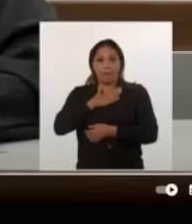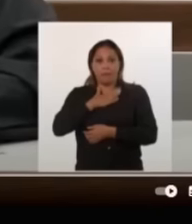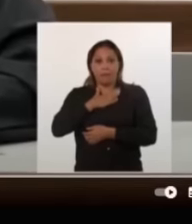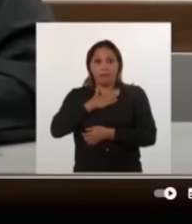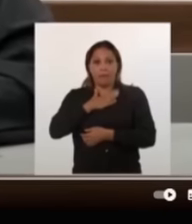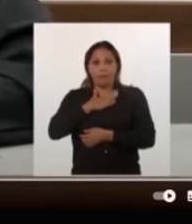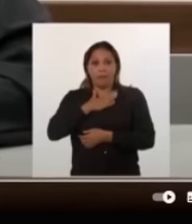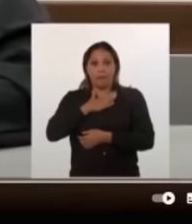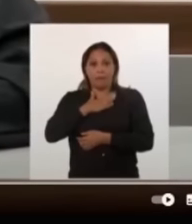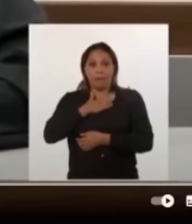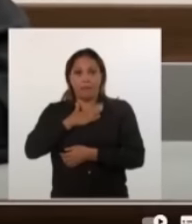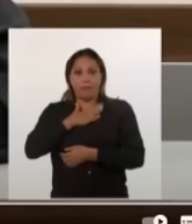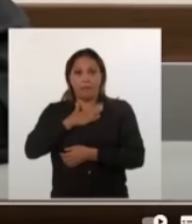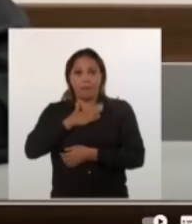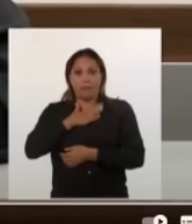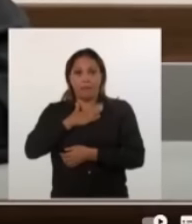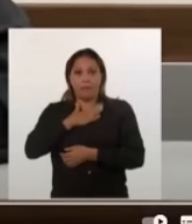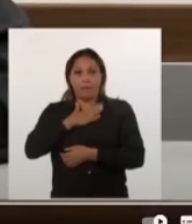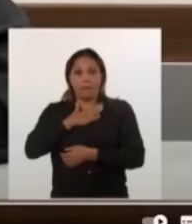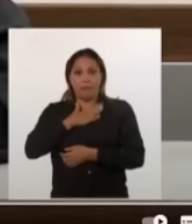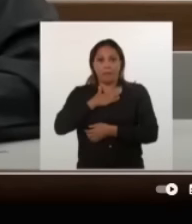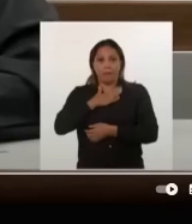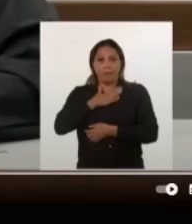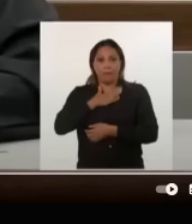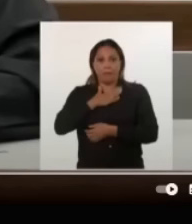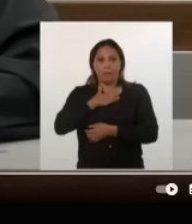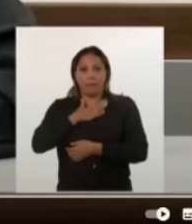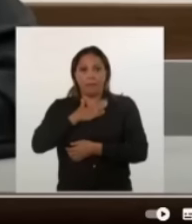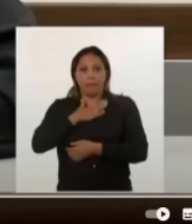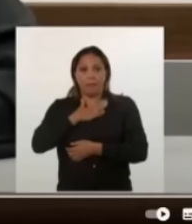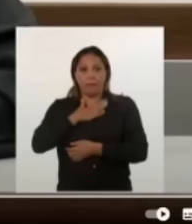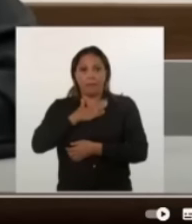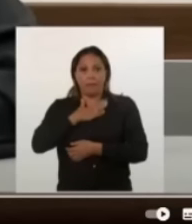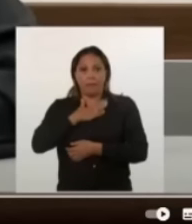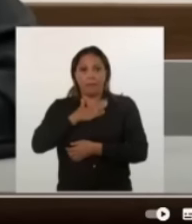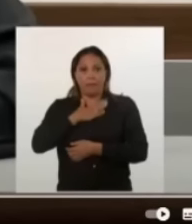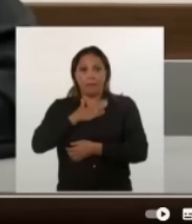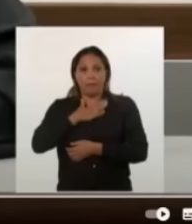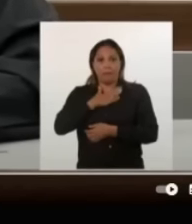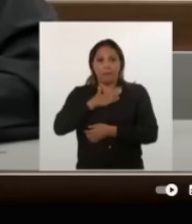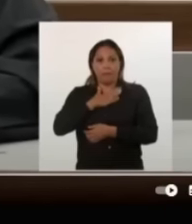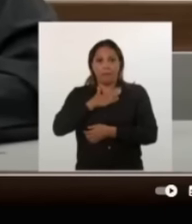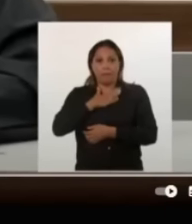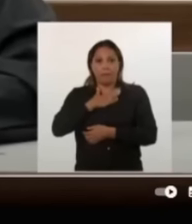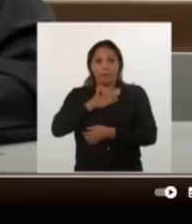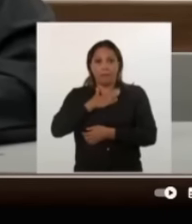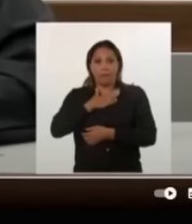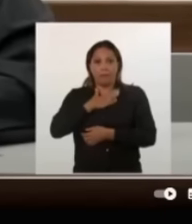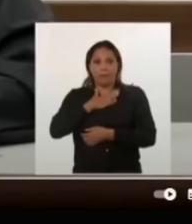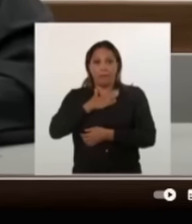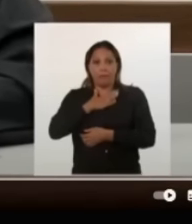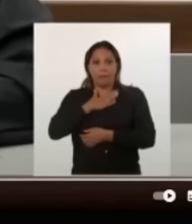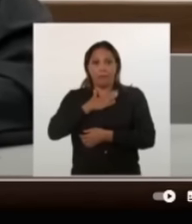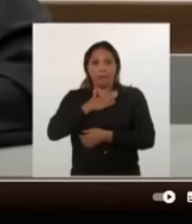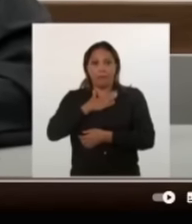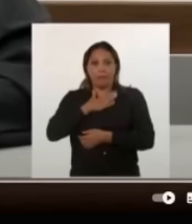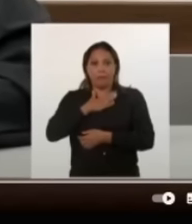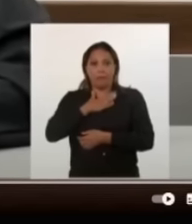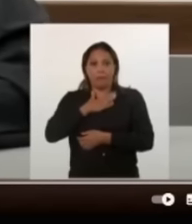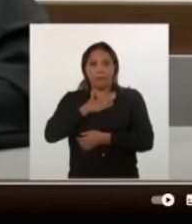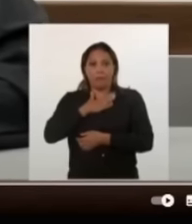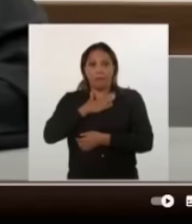Oye lo que está diciendo que las violaciones de la gente tienen afectaciones económicas que afectan al propio pueblo es